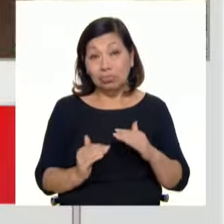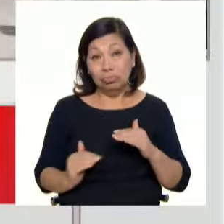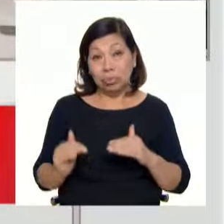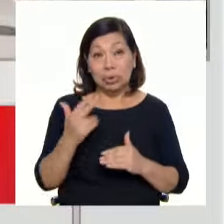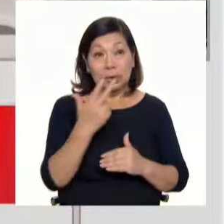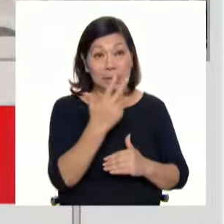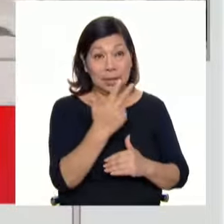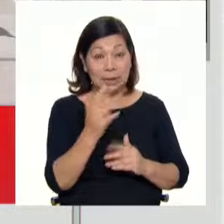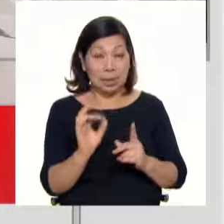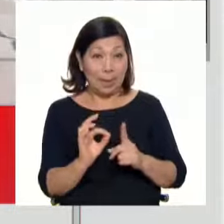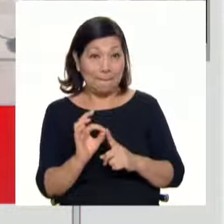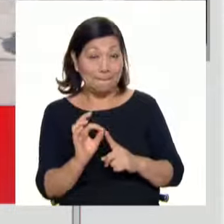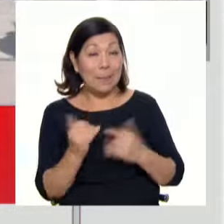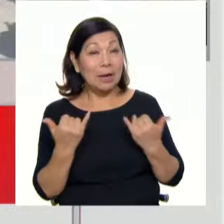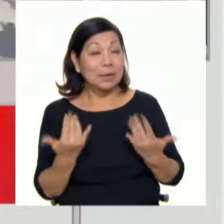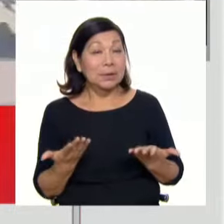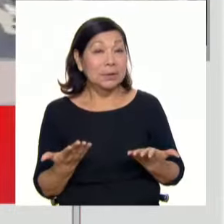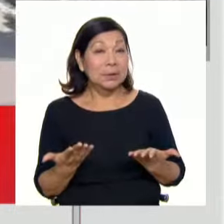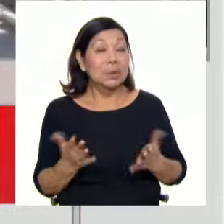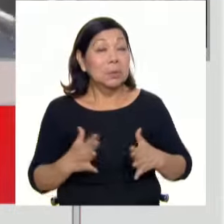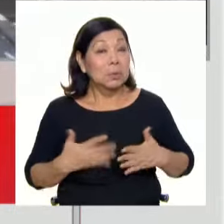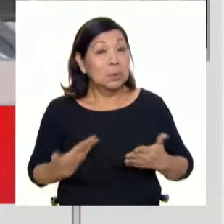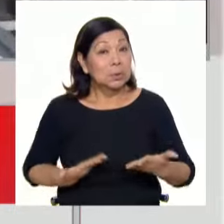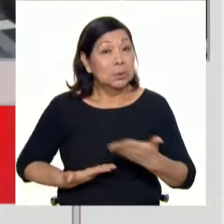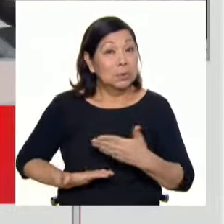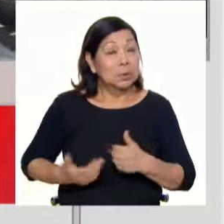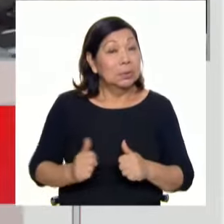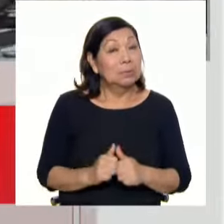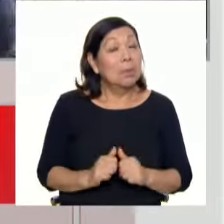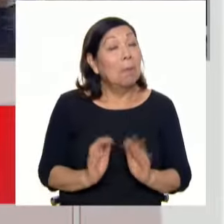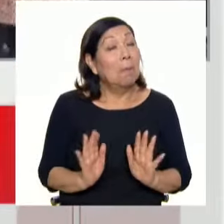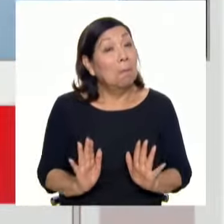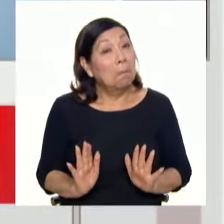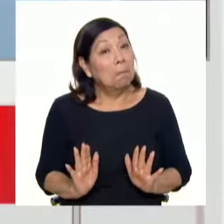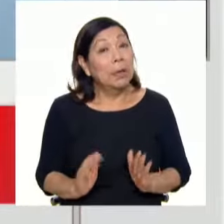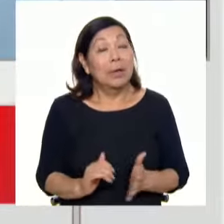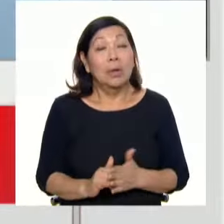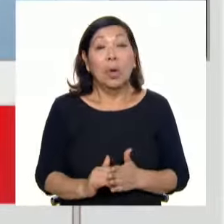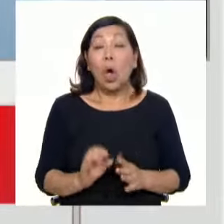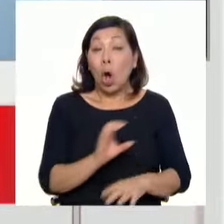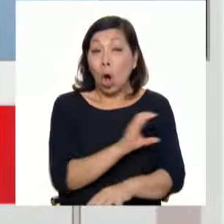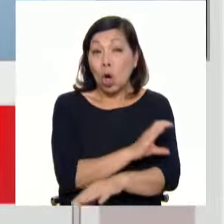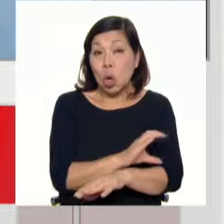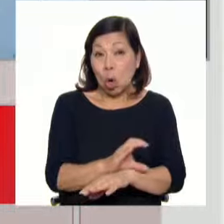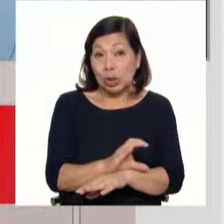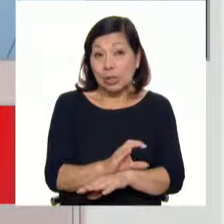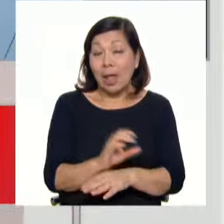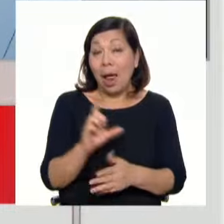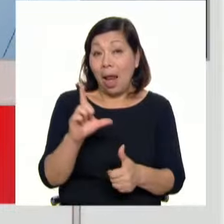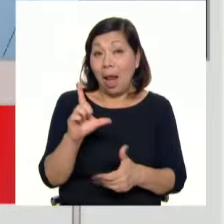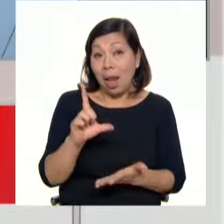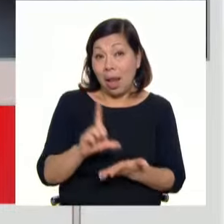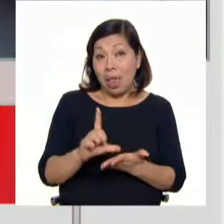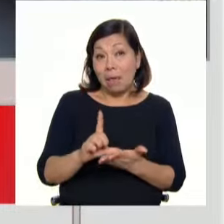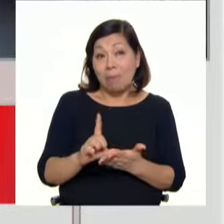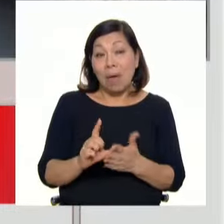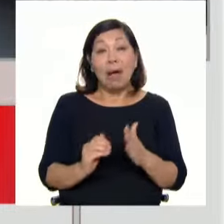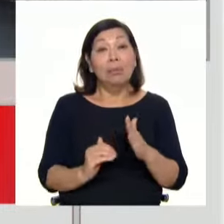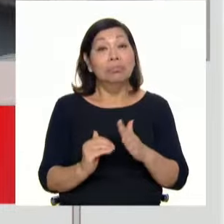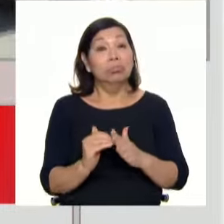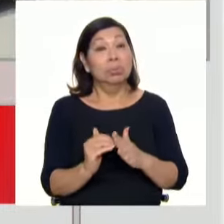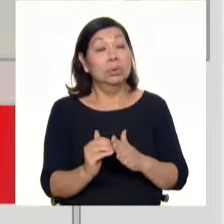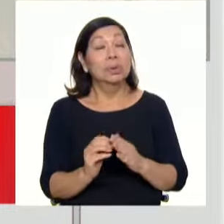los 33 grados. Estos episodios pueden volver a ocurrir, así que por lo menos en la zona costera, Costa Central en Lima, las altas temperaturas